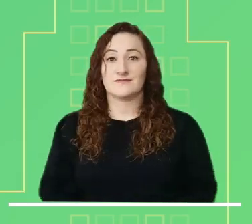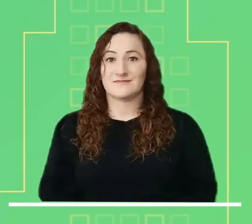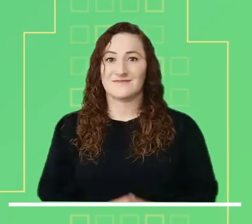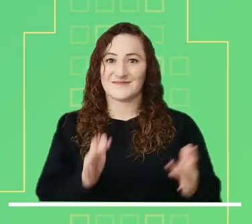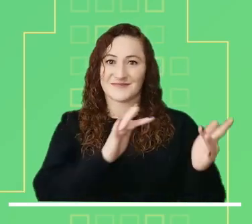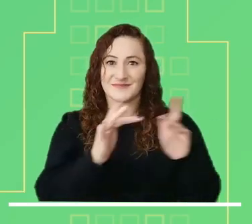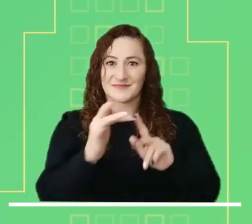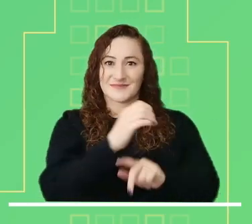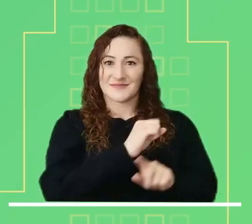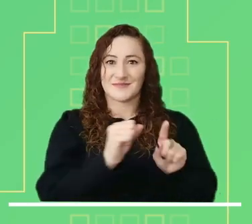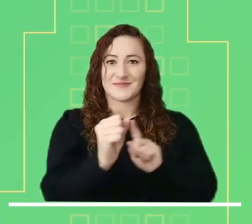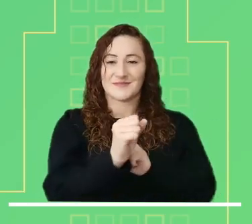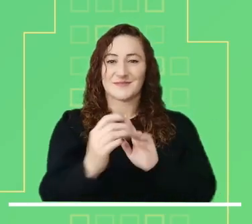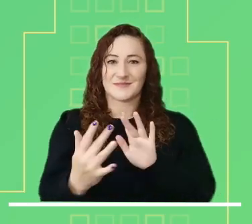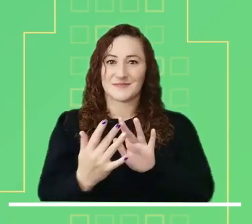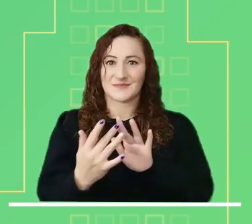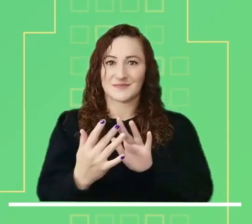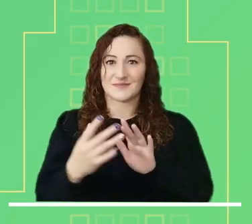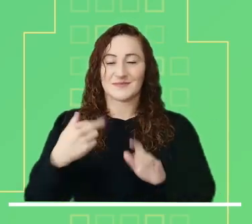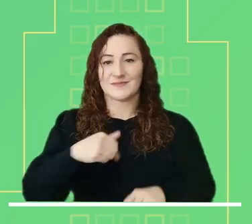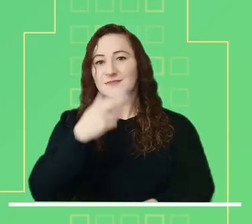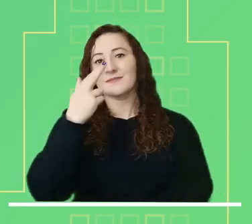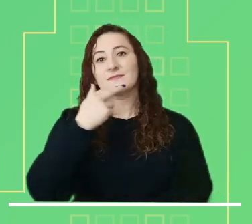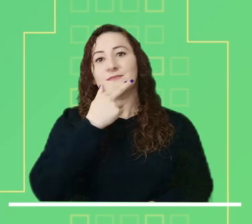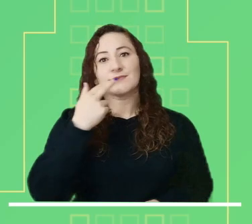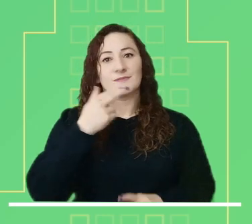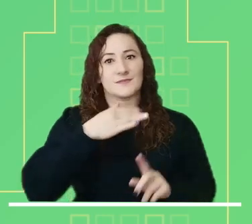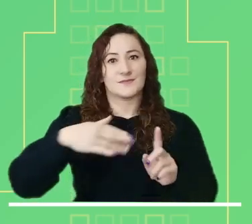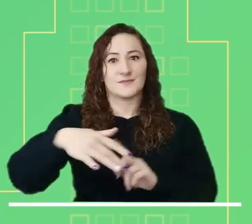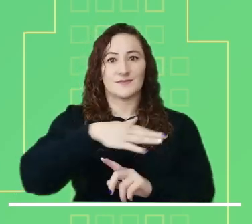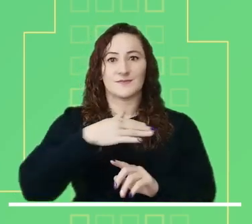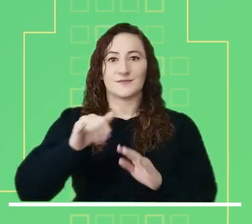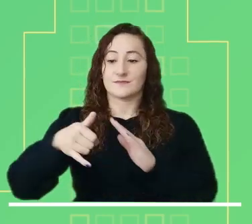Alerta naranja por viento y oleaje en el centro del Mar Caribe.